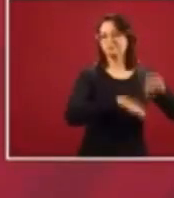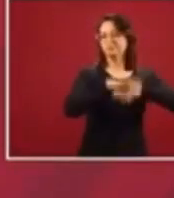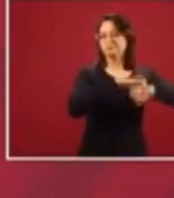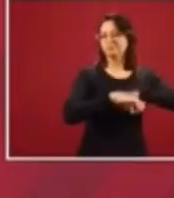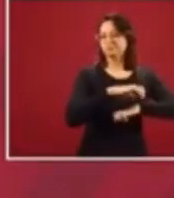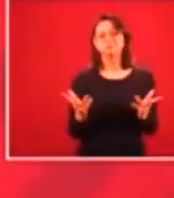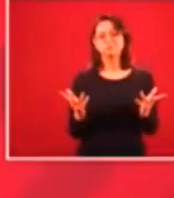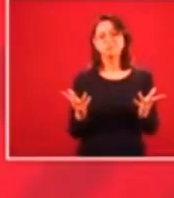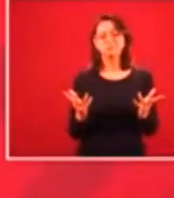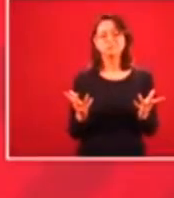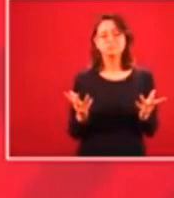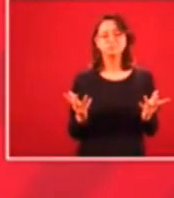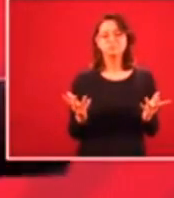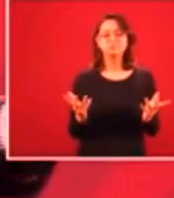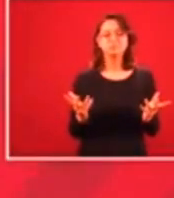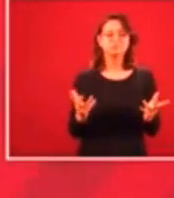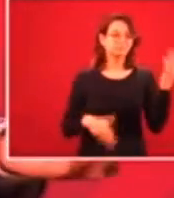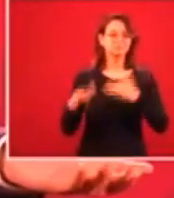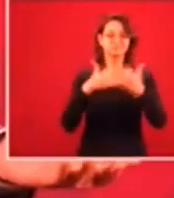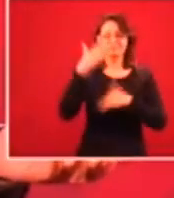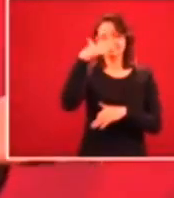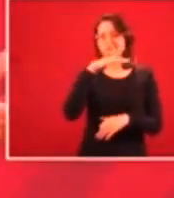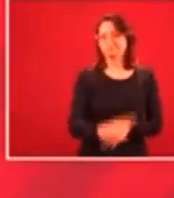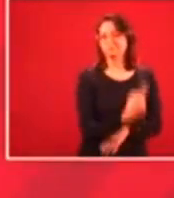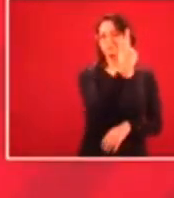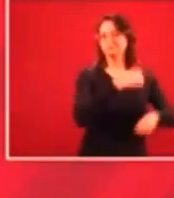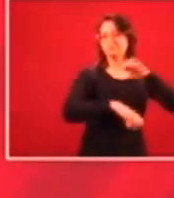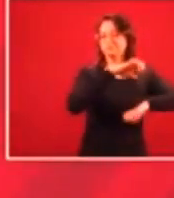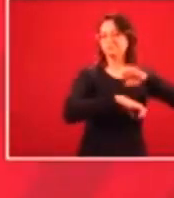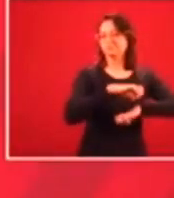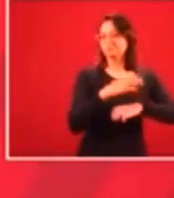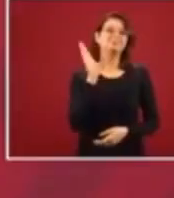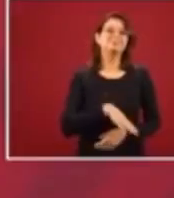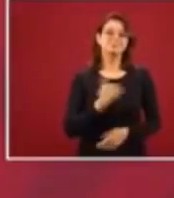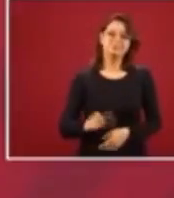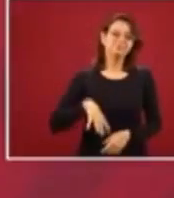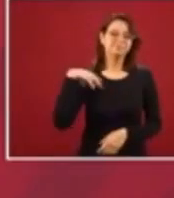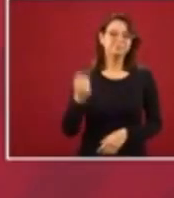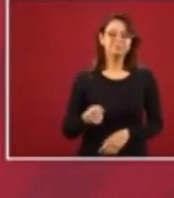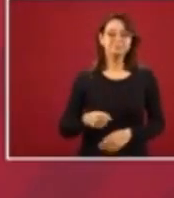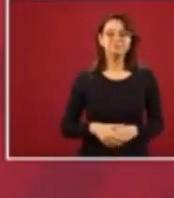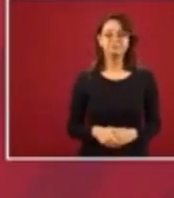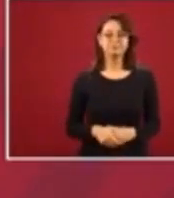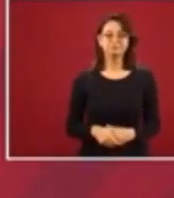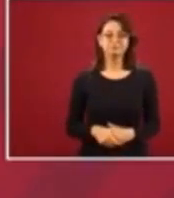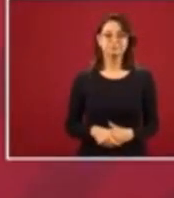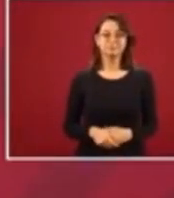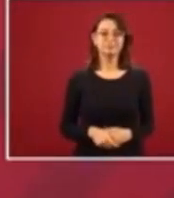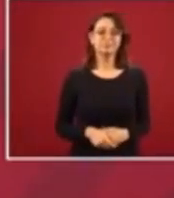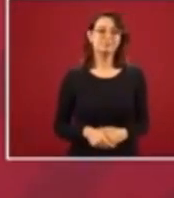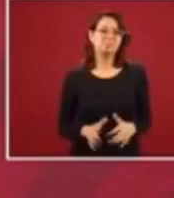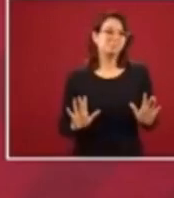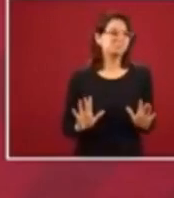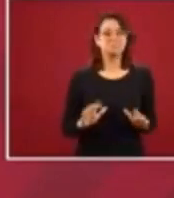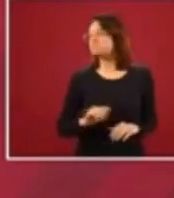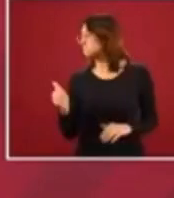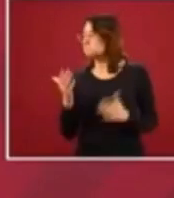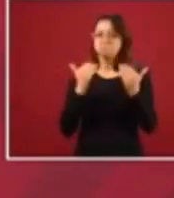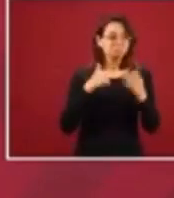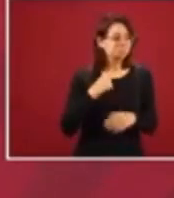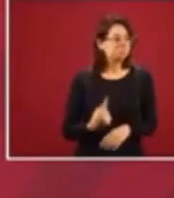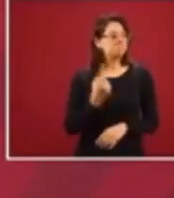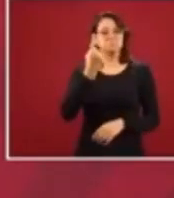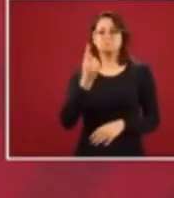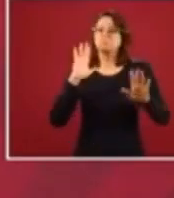humanos todos los que hacen lo que quieren